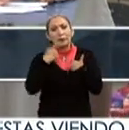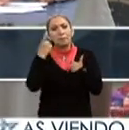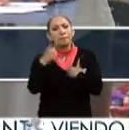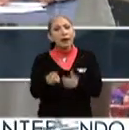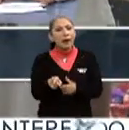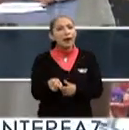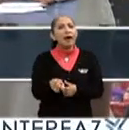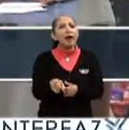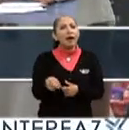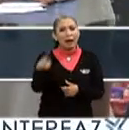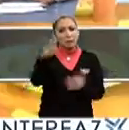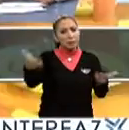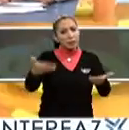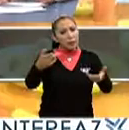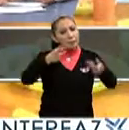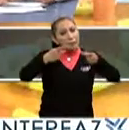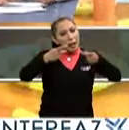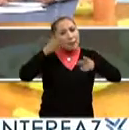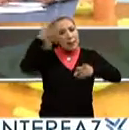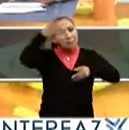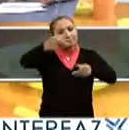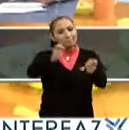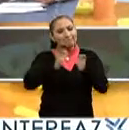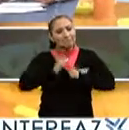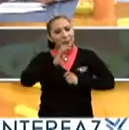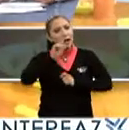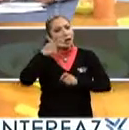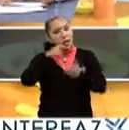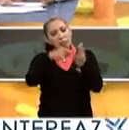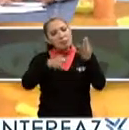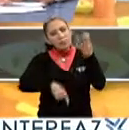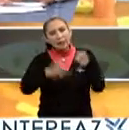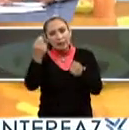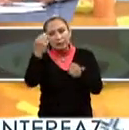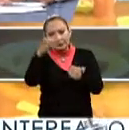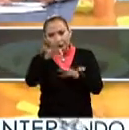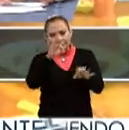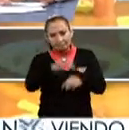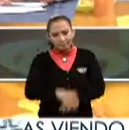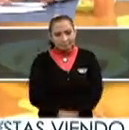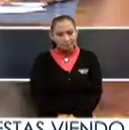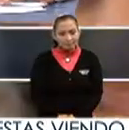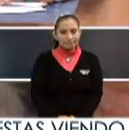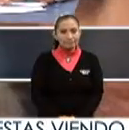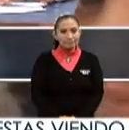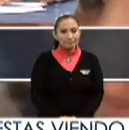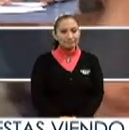para que se preparen para una beca? ¿Cuáles son los aspectos que tú consideras necesarios?